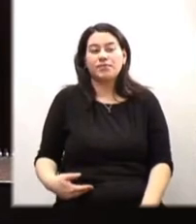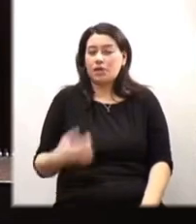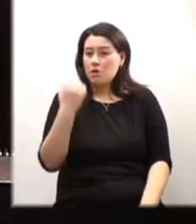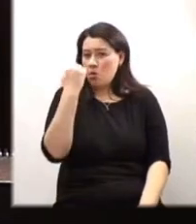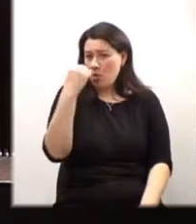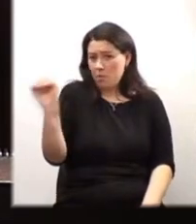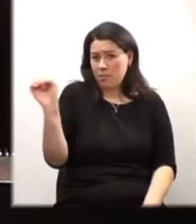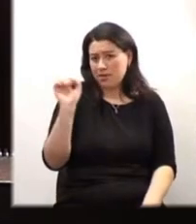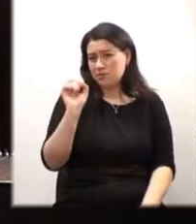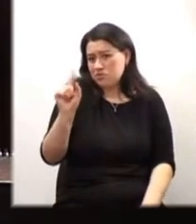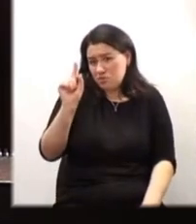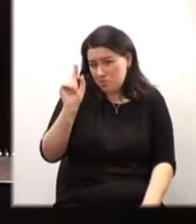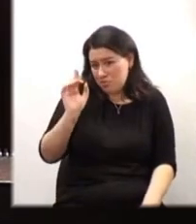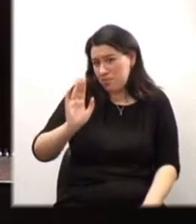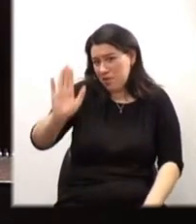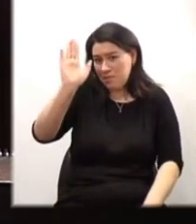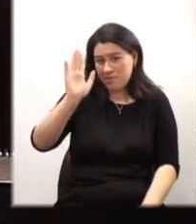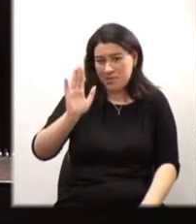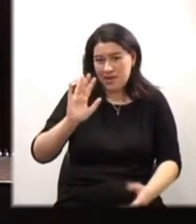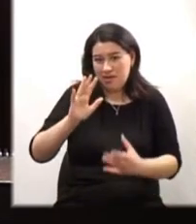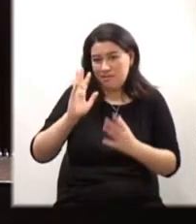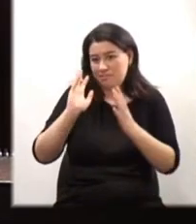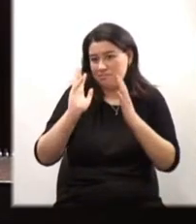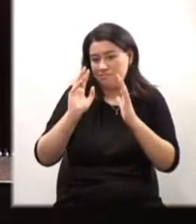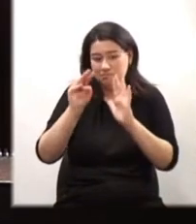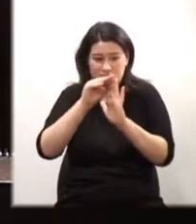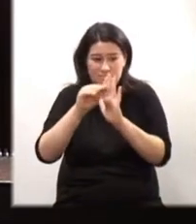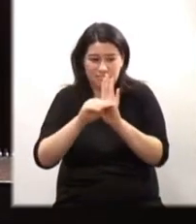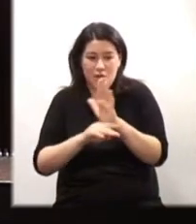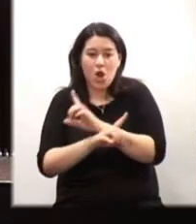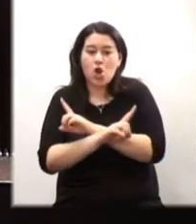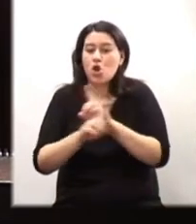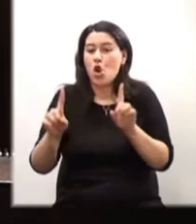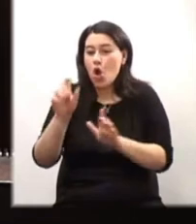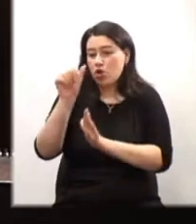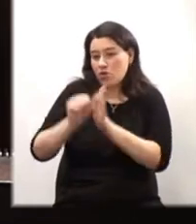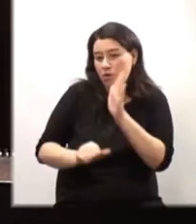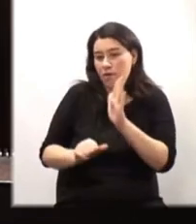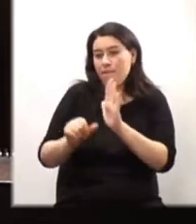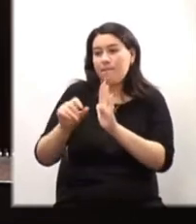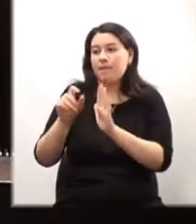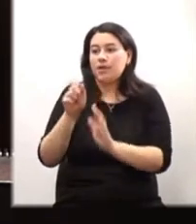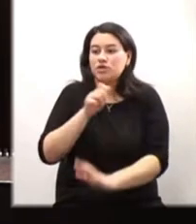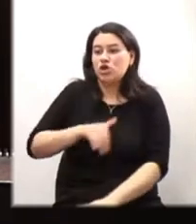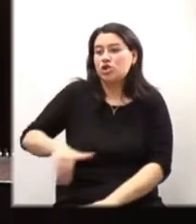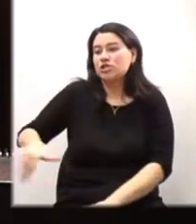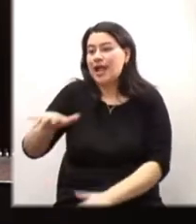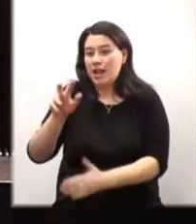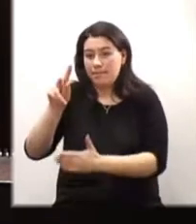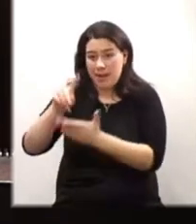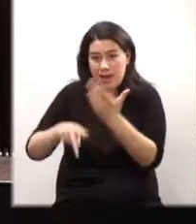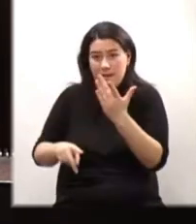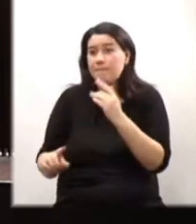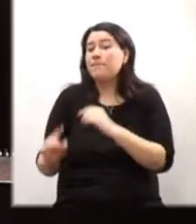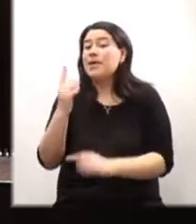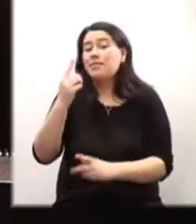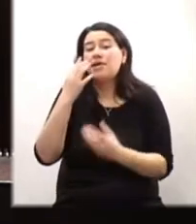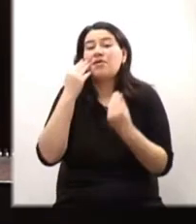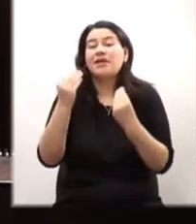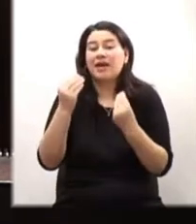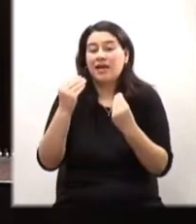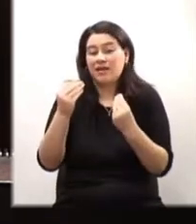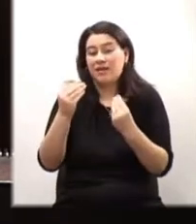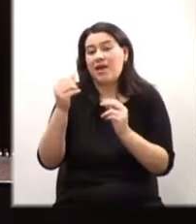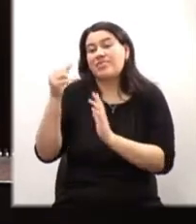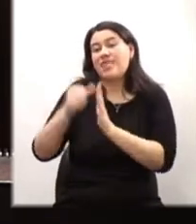incumple su propio criterio de no afectarlas por los programas sociales, porque lo primero que afecta es el salario real, que